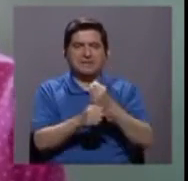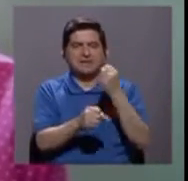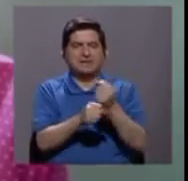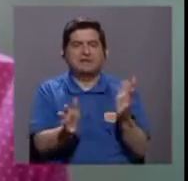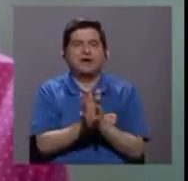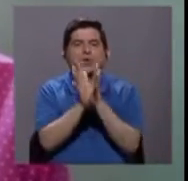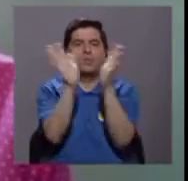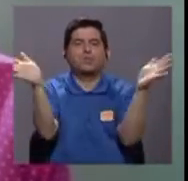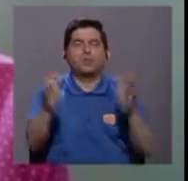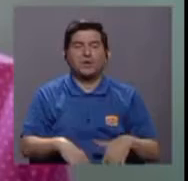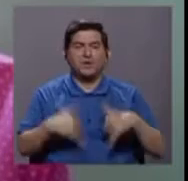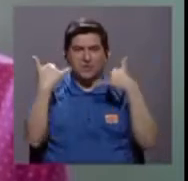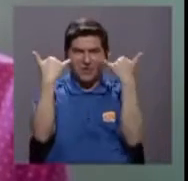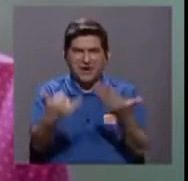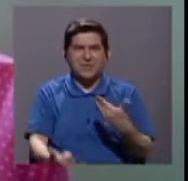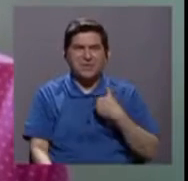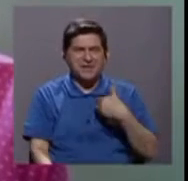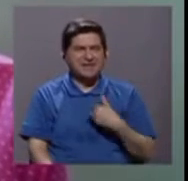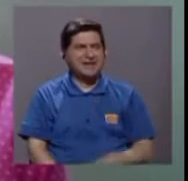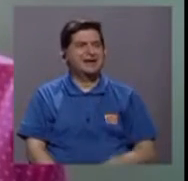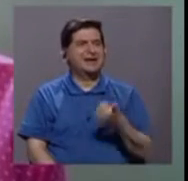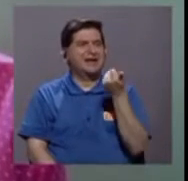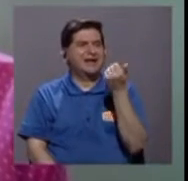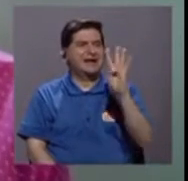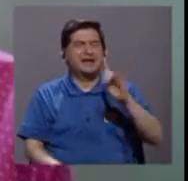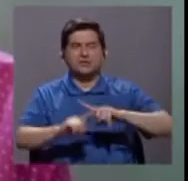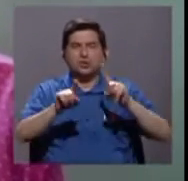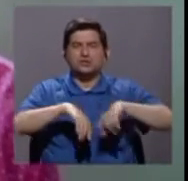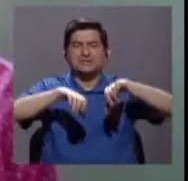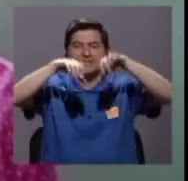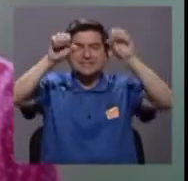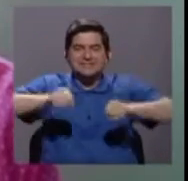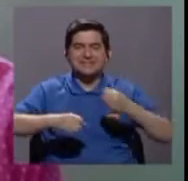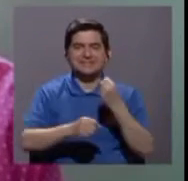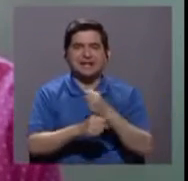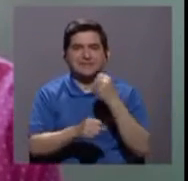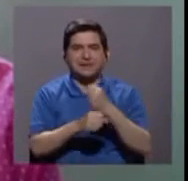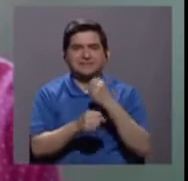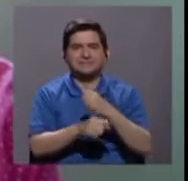público. Actualmente tenemos más de 14 regímenes de empleo